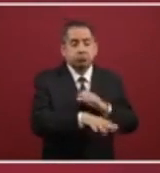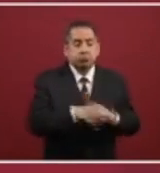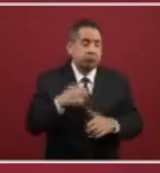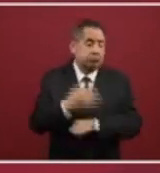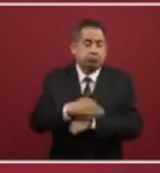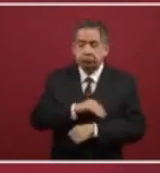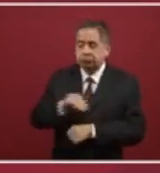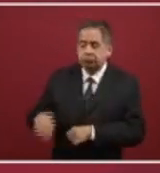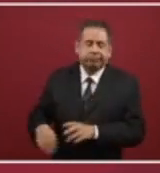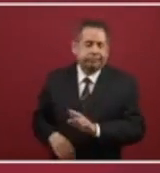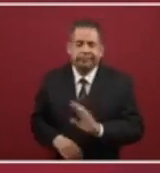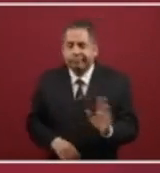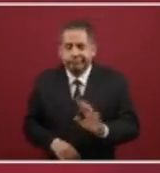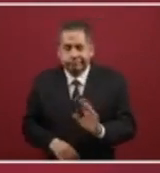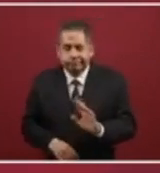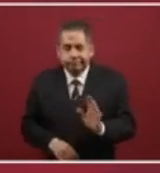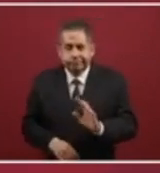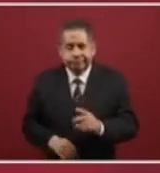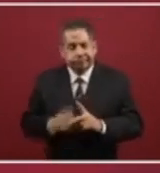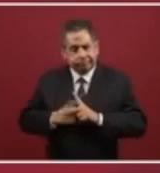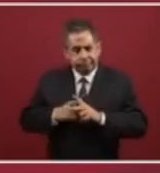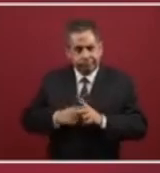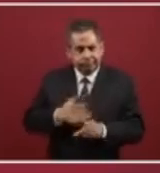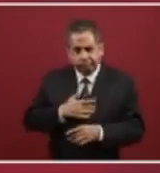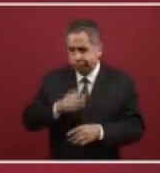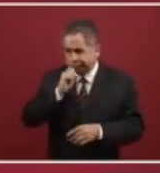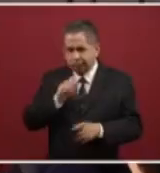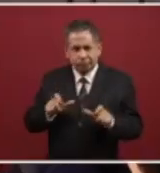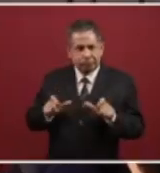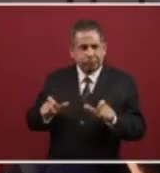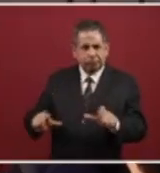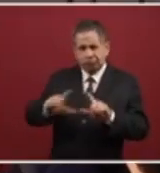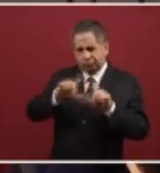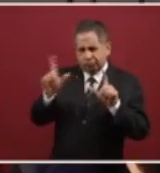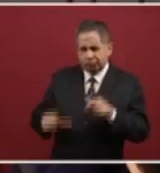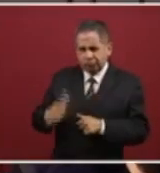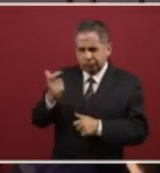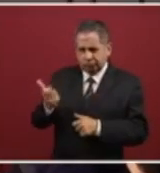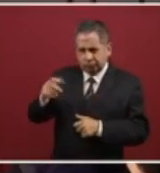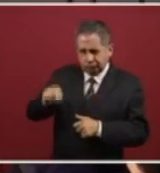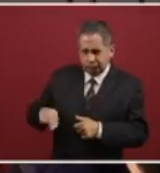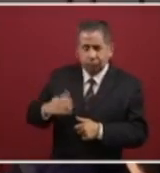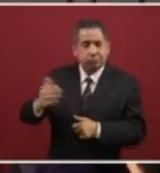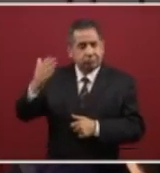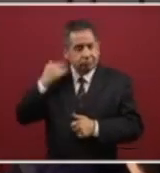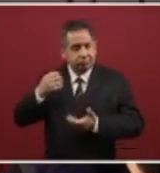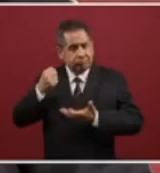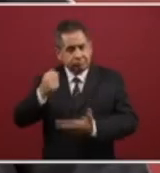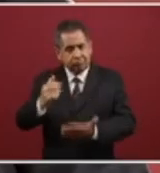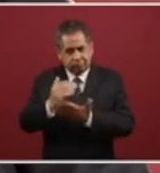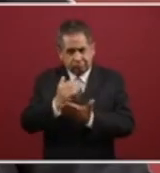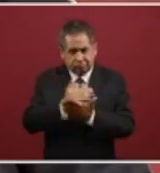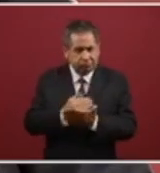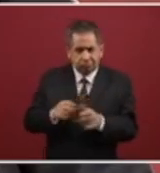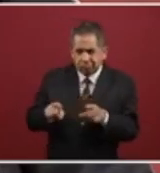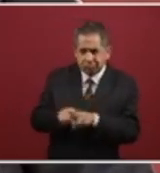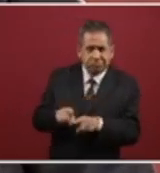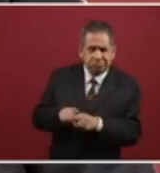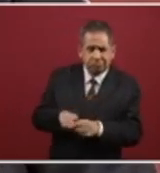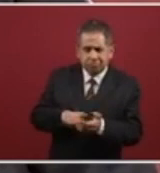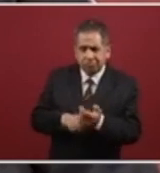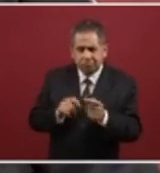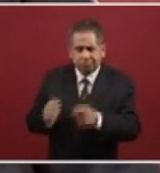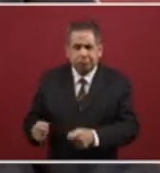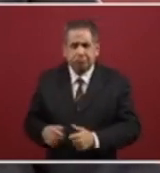eso, porque las previsiones están hechas. Lo mismo te diría la Guardia Nacional. Está previsto en el presupuesto de egresos.